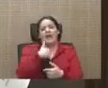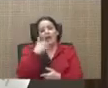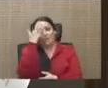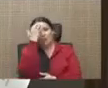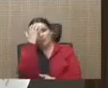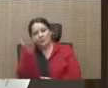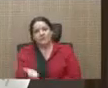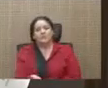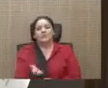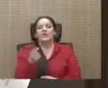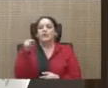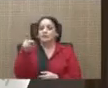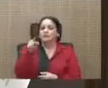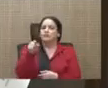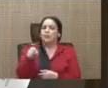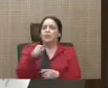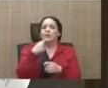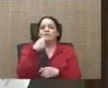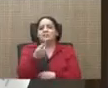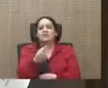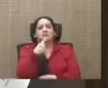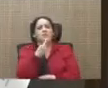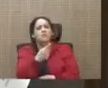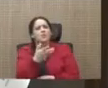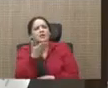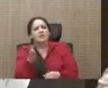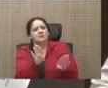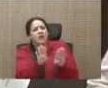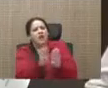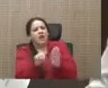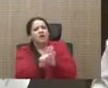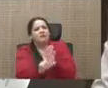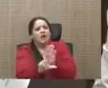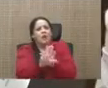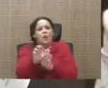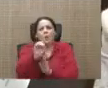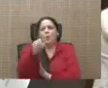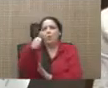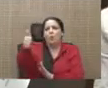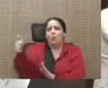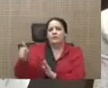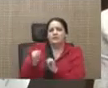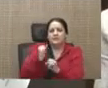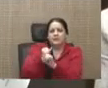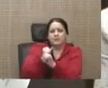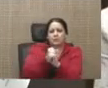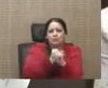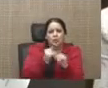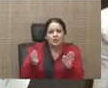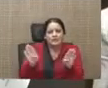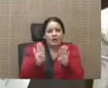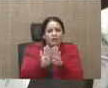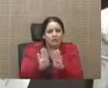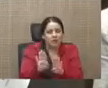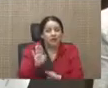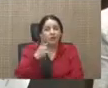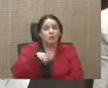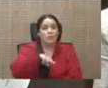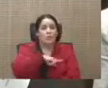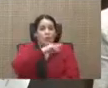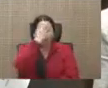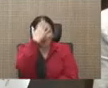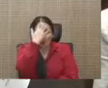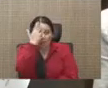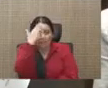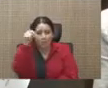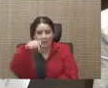manifestaciones cuando habló de cerrar la Asamblea Legislativa o de cerrar algunas otras instituciones. Nos preocuparon porque este Parlamento